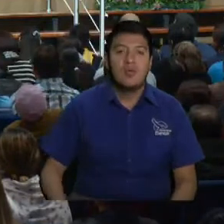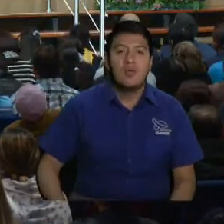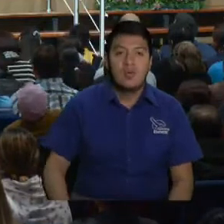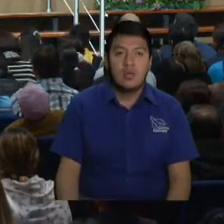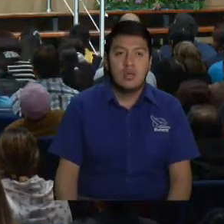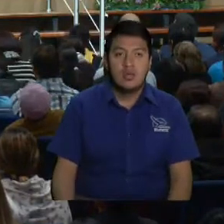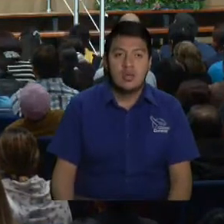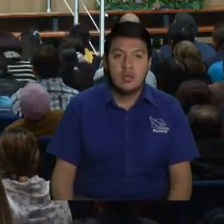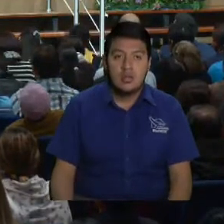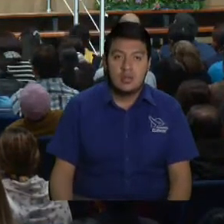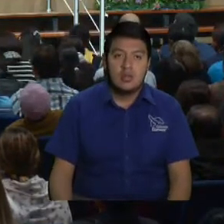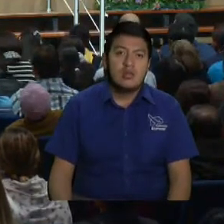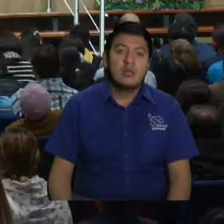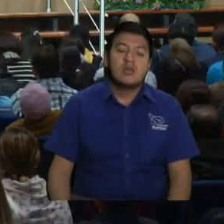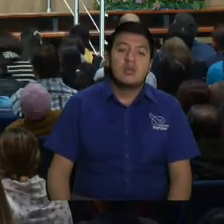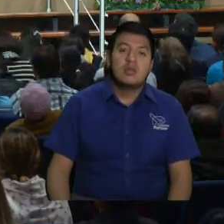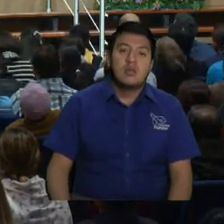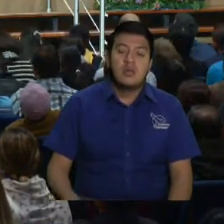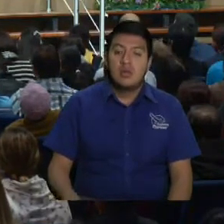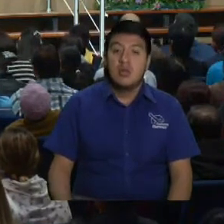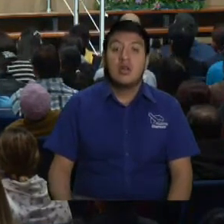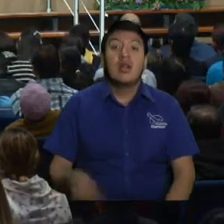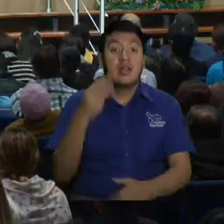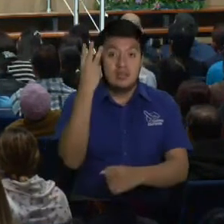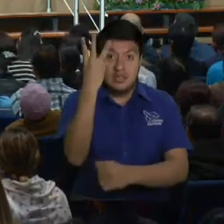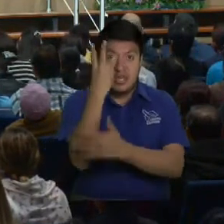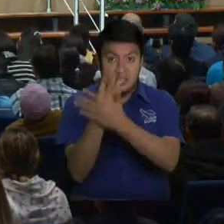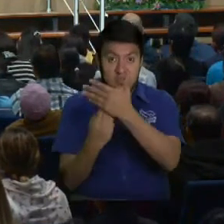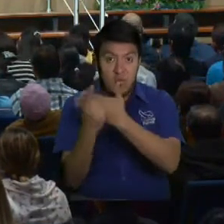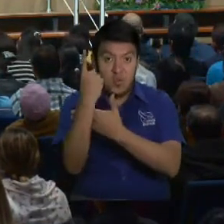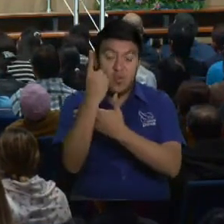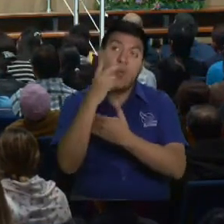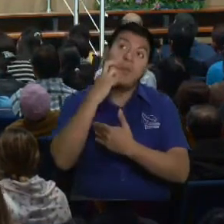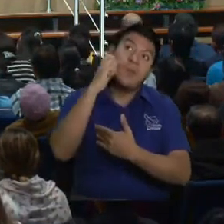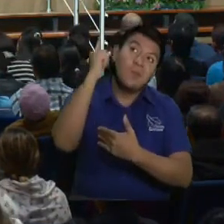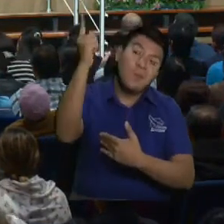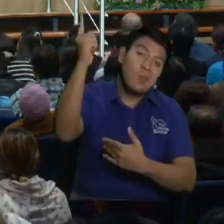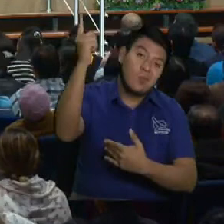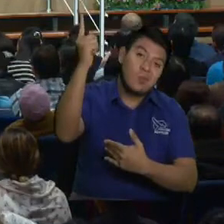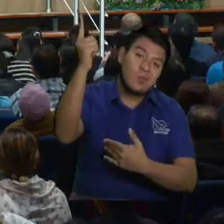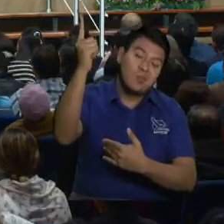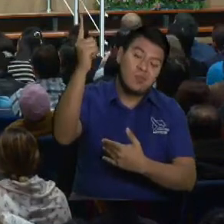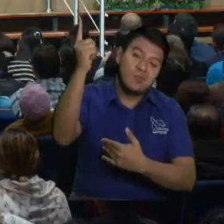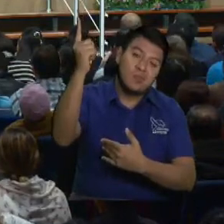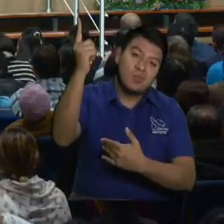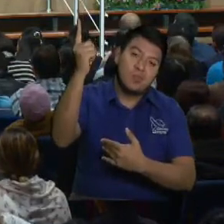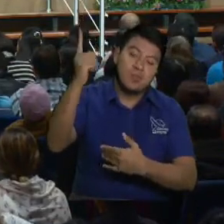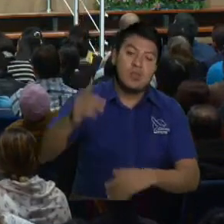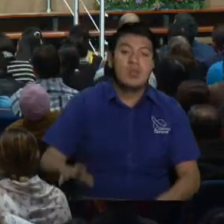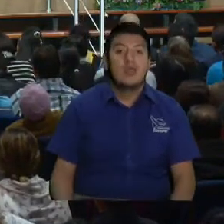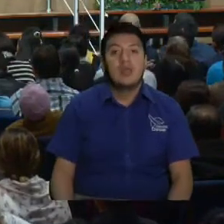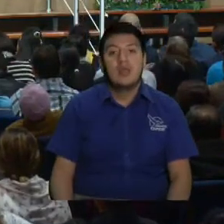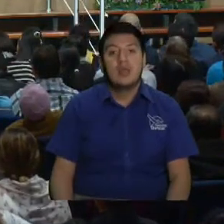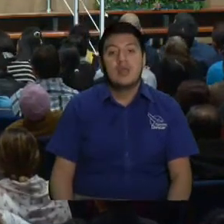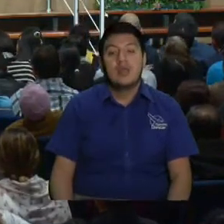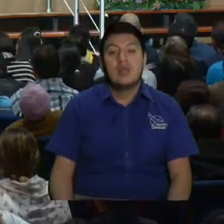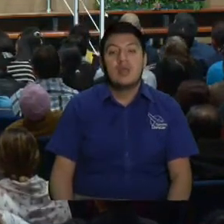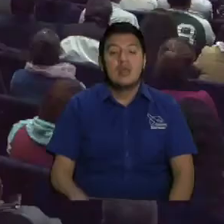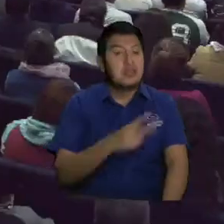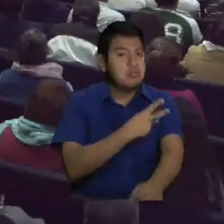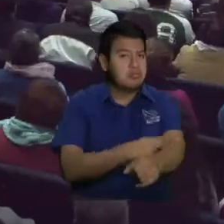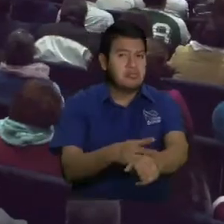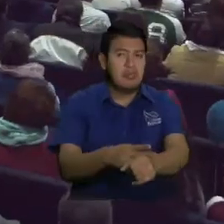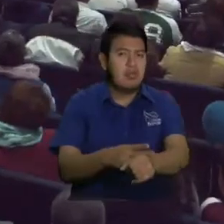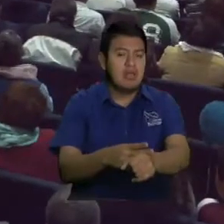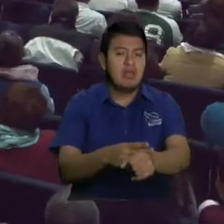que todo lo que tiene el Padre, lo tiene el Hijo, lo tiene el Espíritu Santo en diferente dimensión. Digamos, en la parábola de las tres facetas que yo le